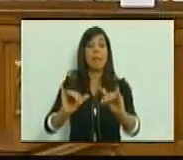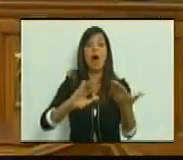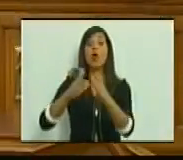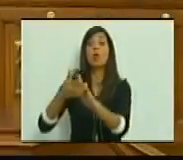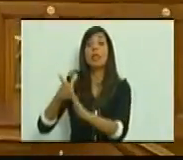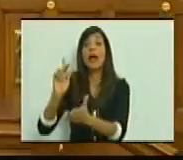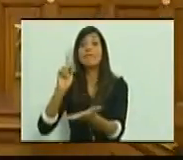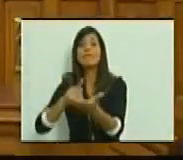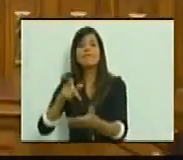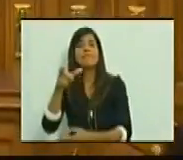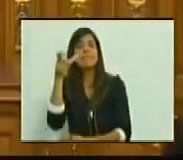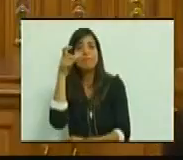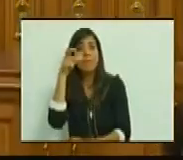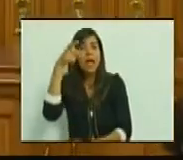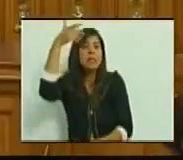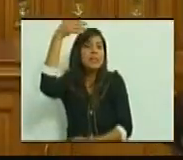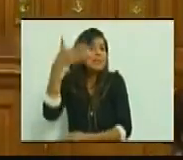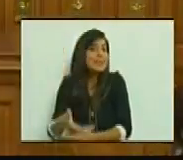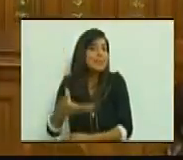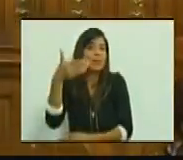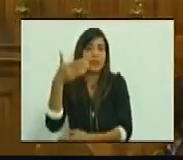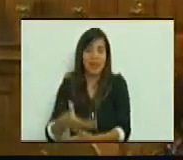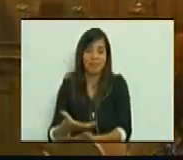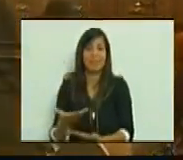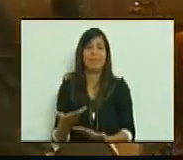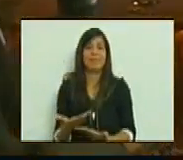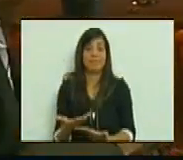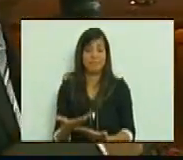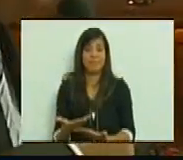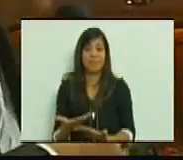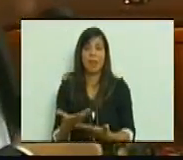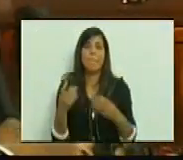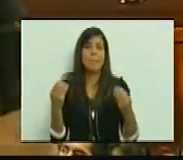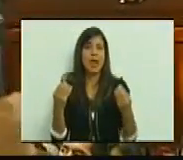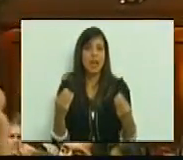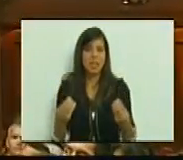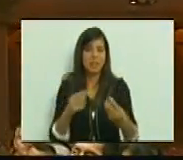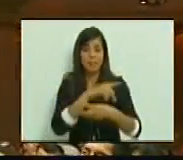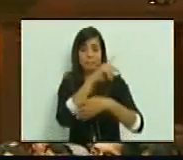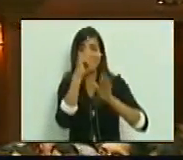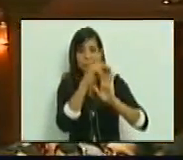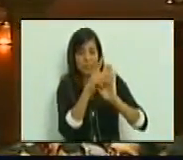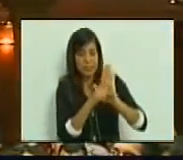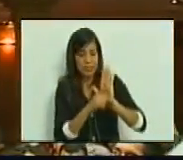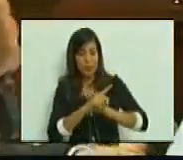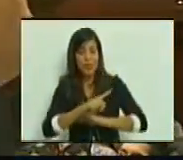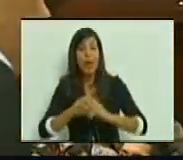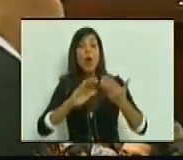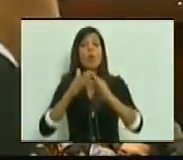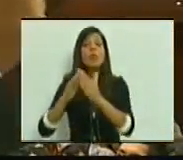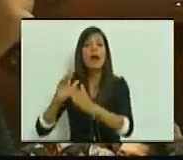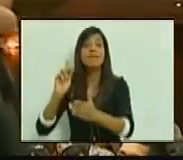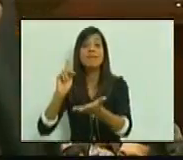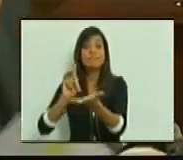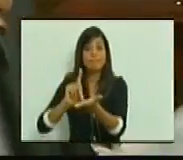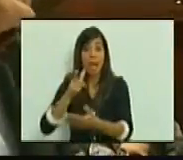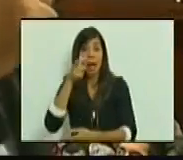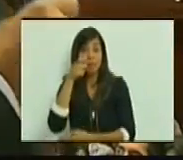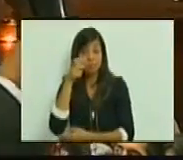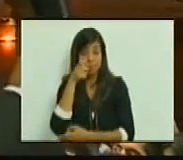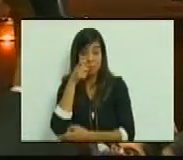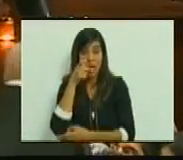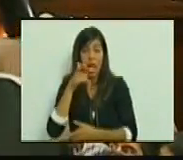protagónica del poder popular. Como parte de esos principios, establece la ley un conjunto